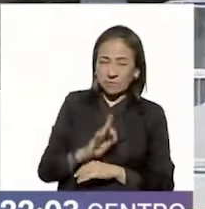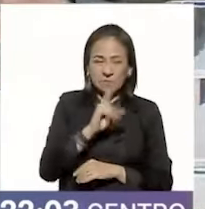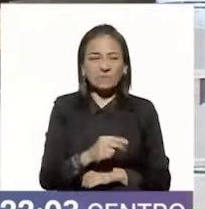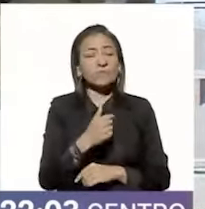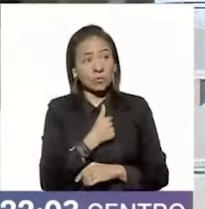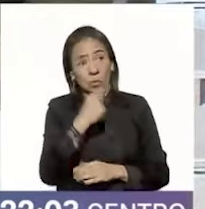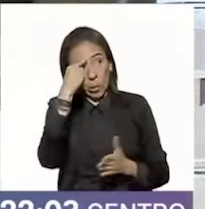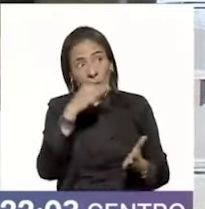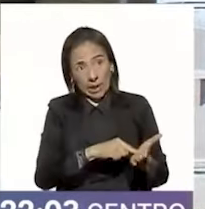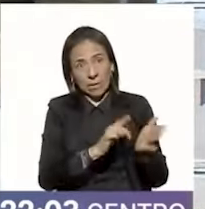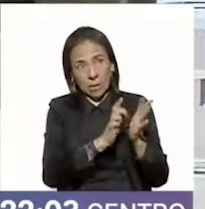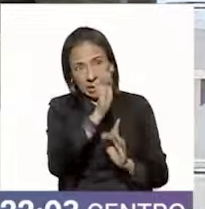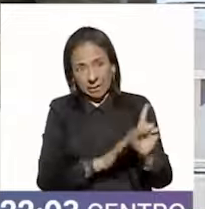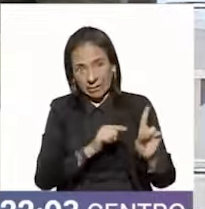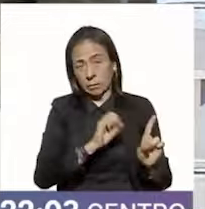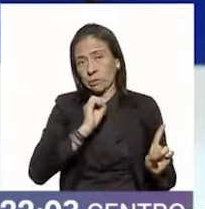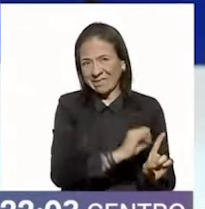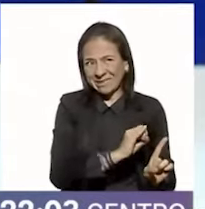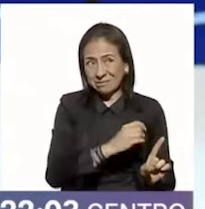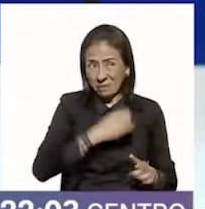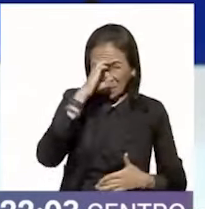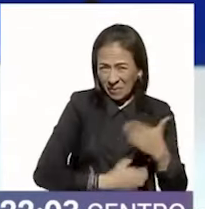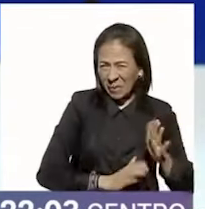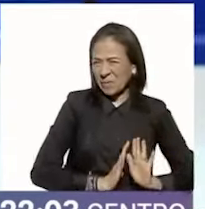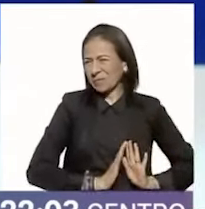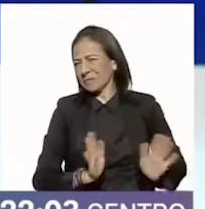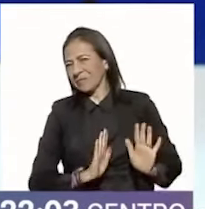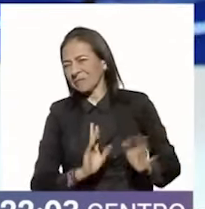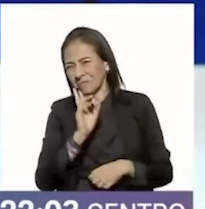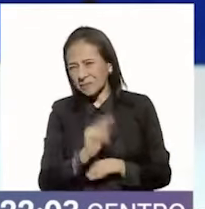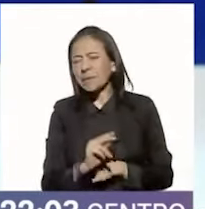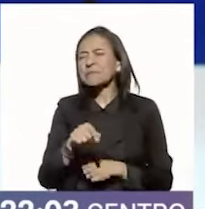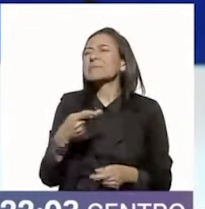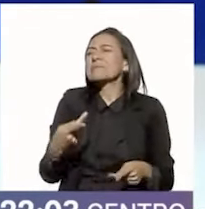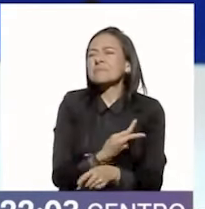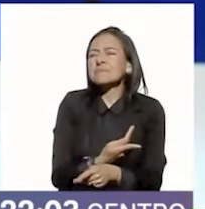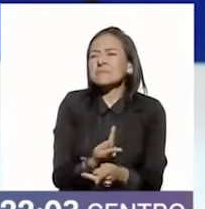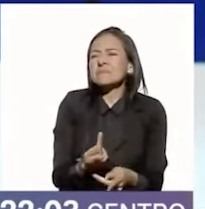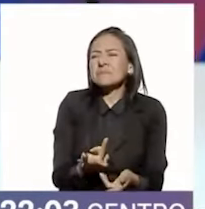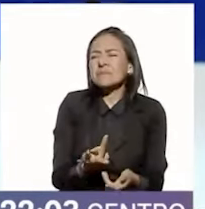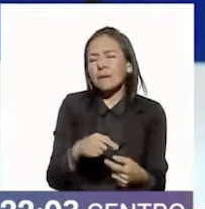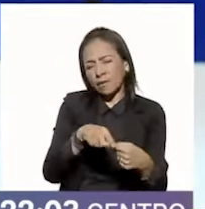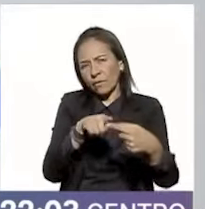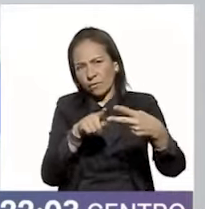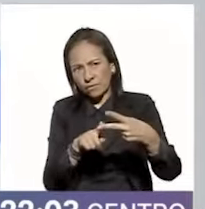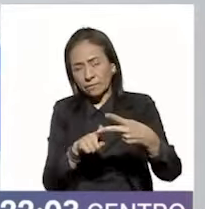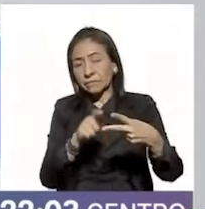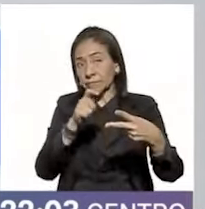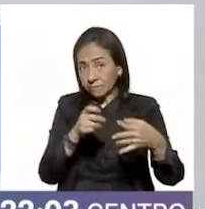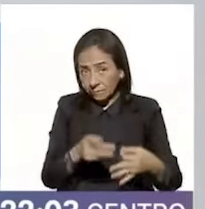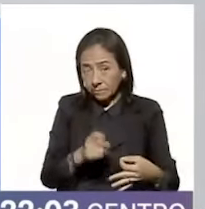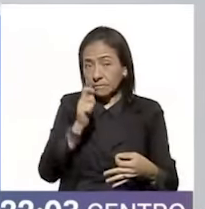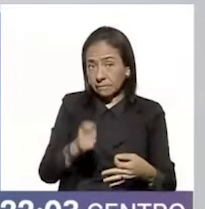Claro. Y creo que aquí han pasado dos cosas que también son relevantes. Una es que la nación la ha